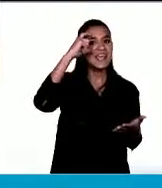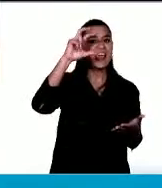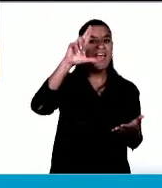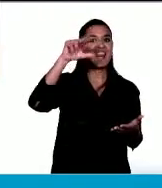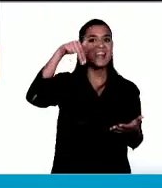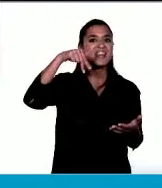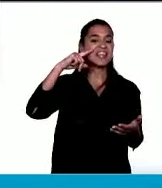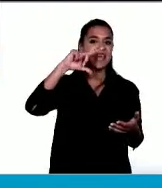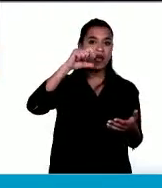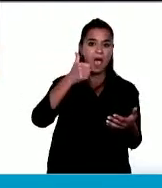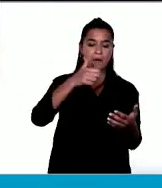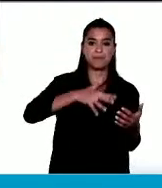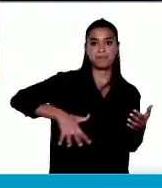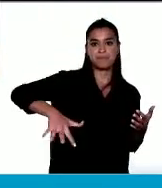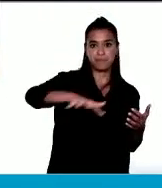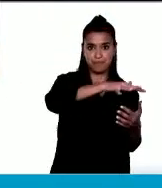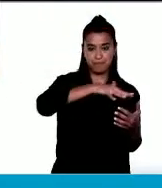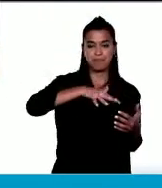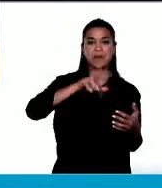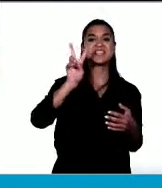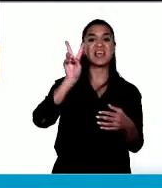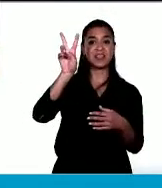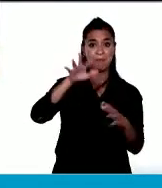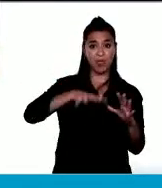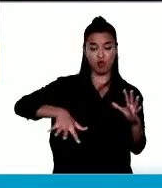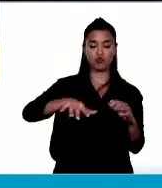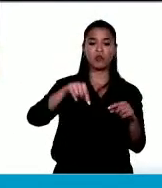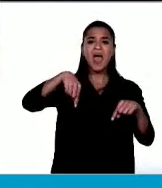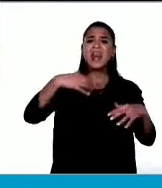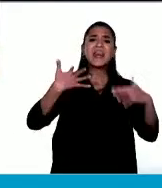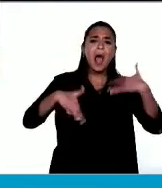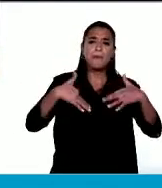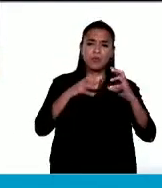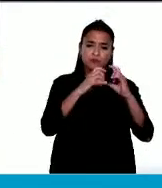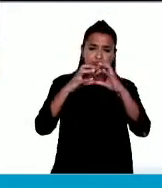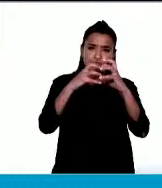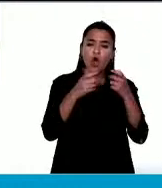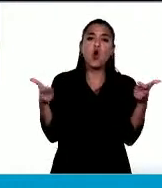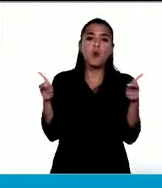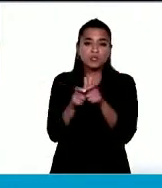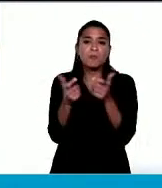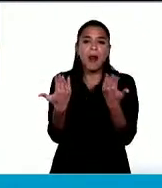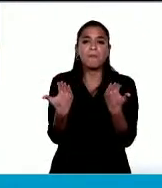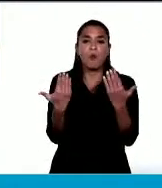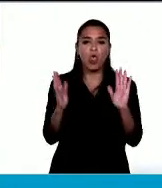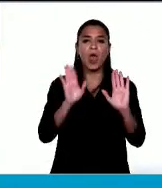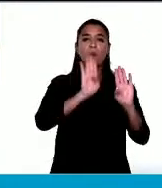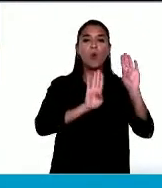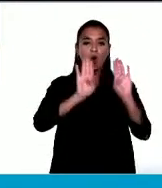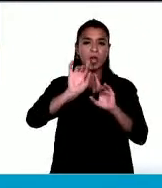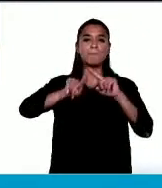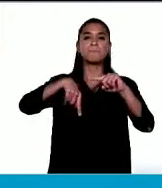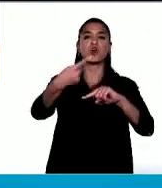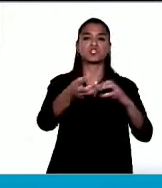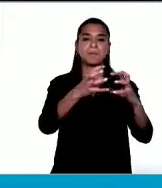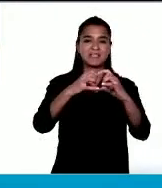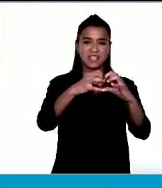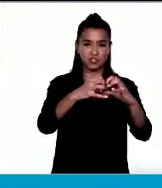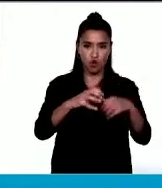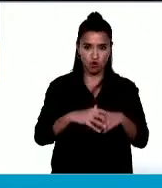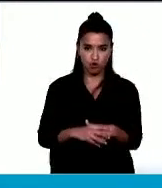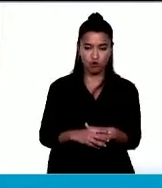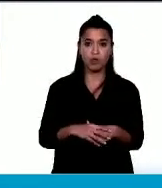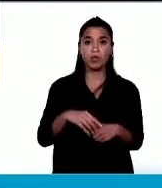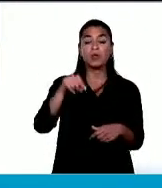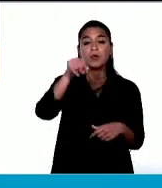presidente Perón, voy a solicitar un rápido tratamiento en comisión para poder votarlo en la próxima sesión. En